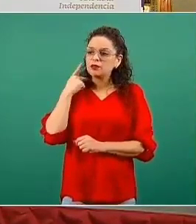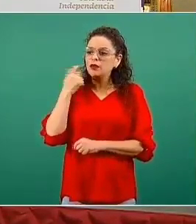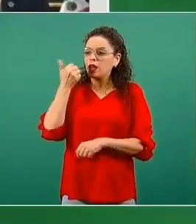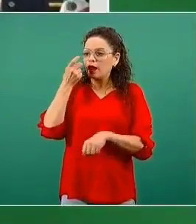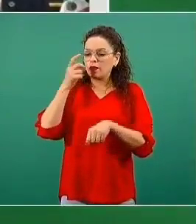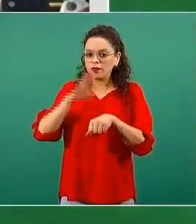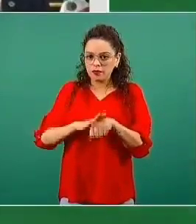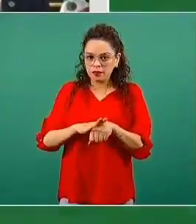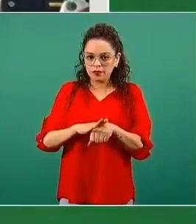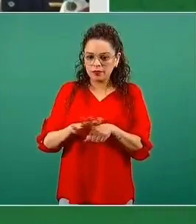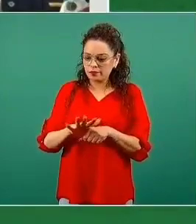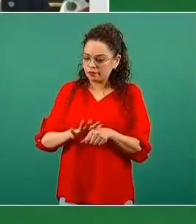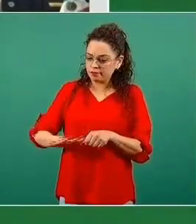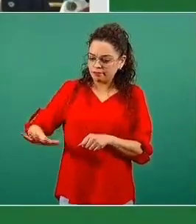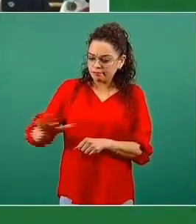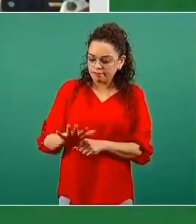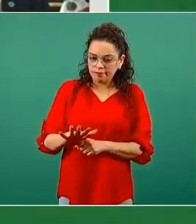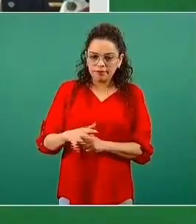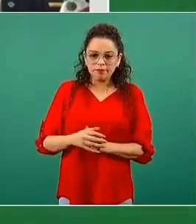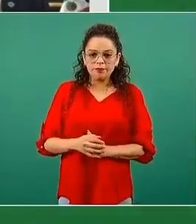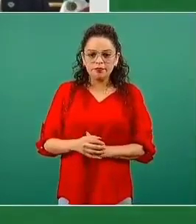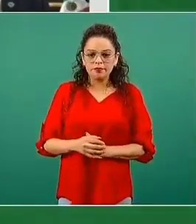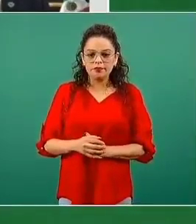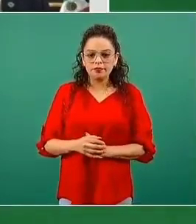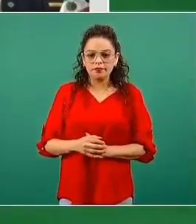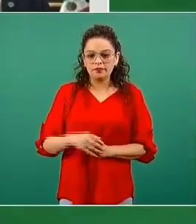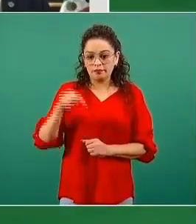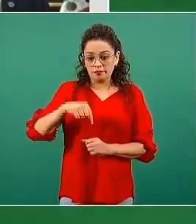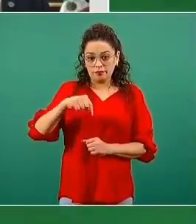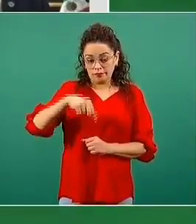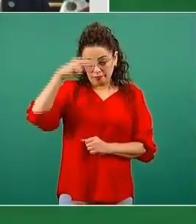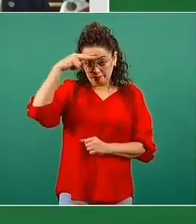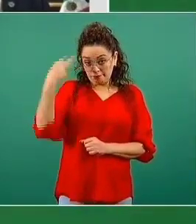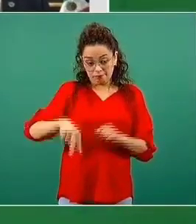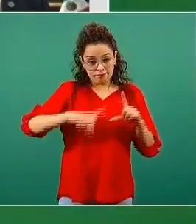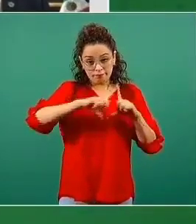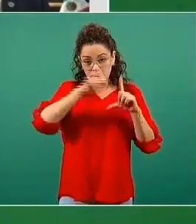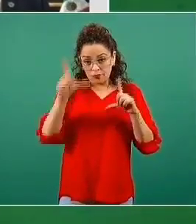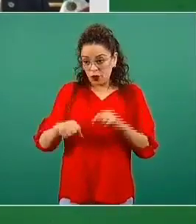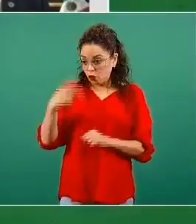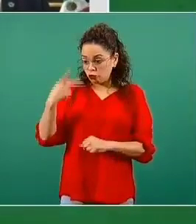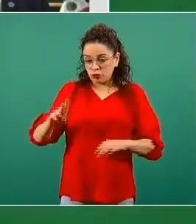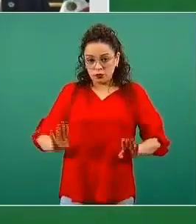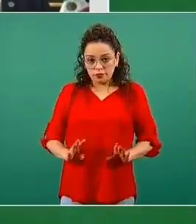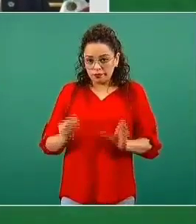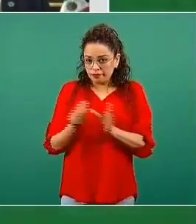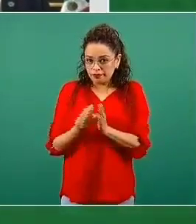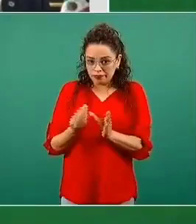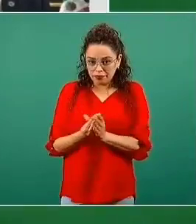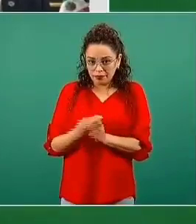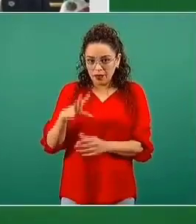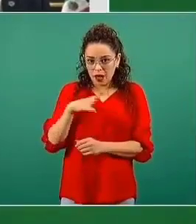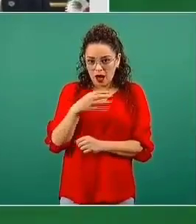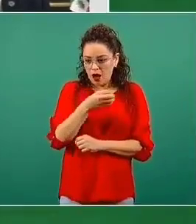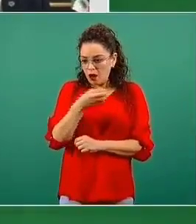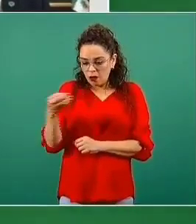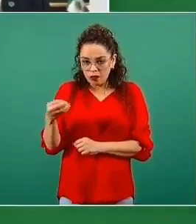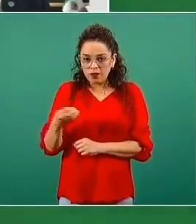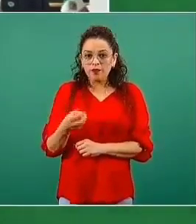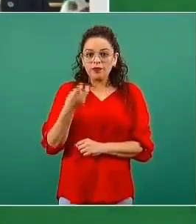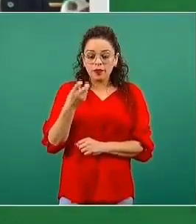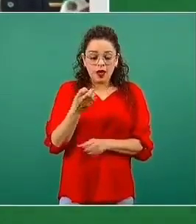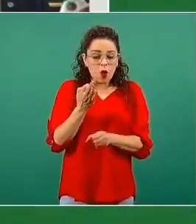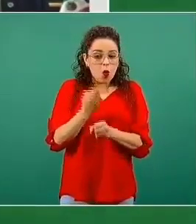que está organizada los Estados Unidos mexicanos, nuestro país, México, y cómo esta realidad de